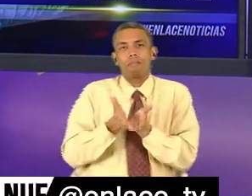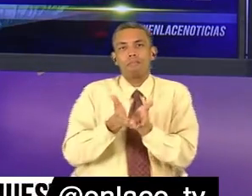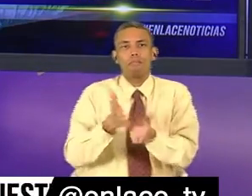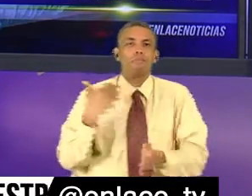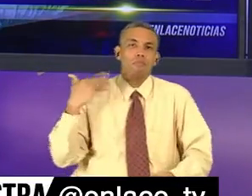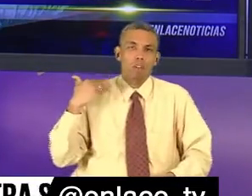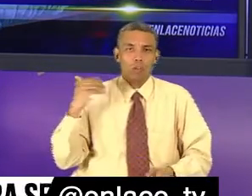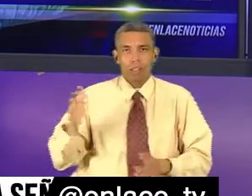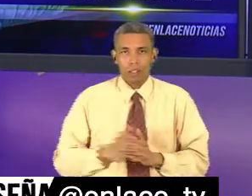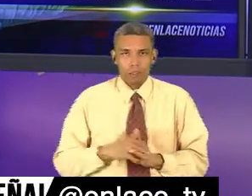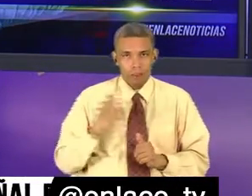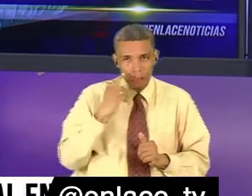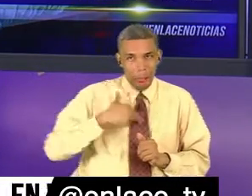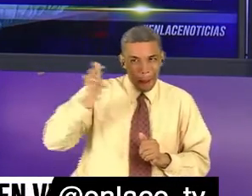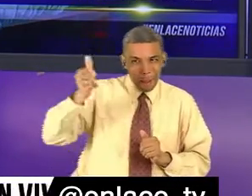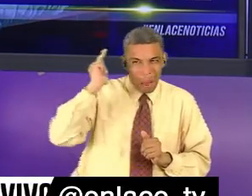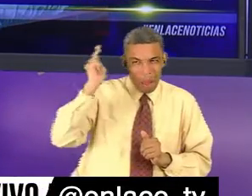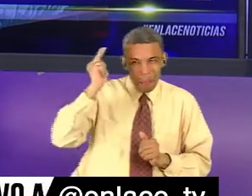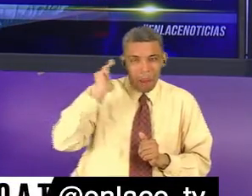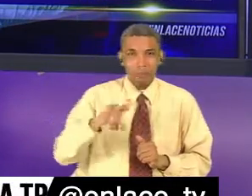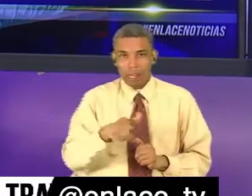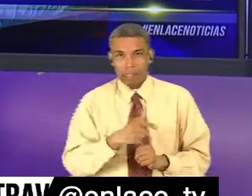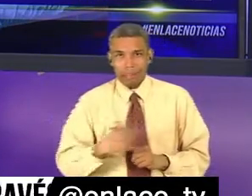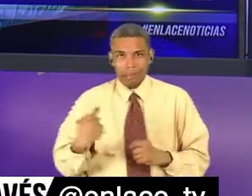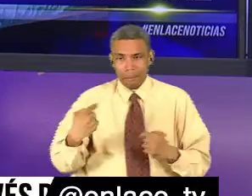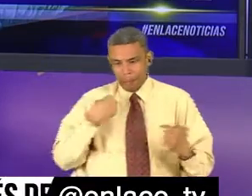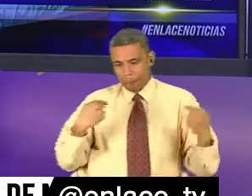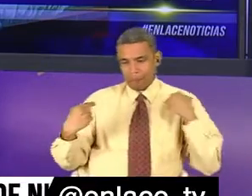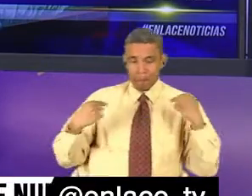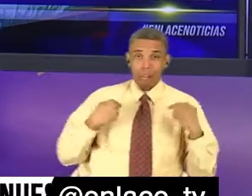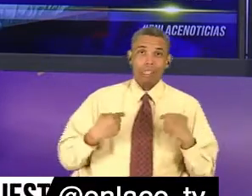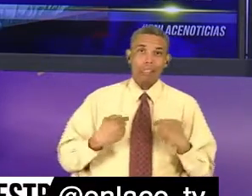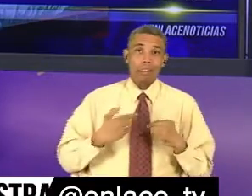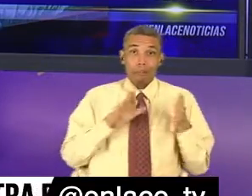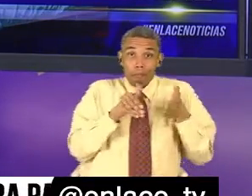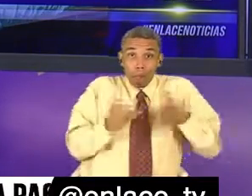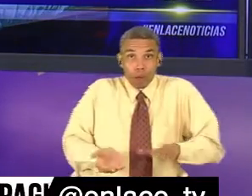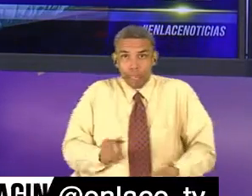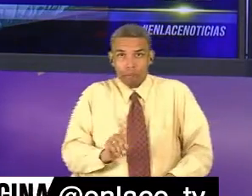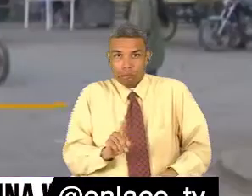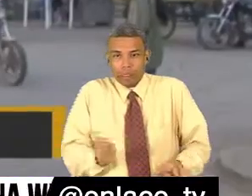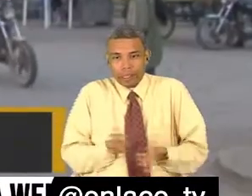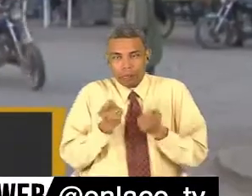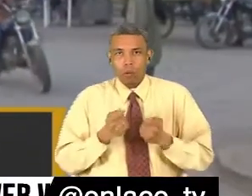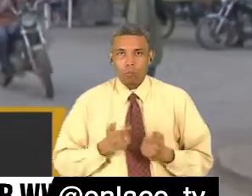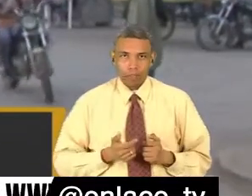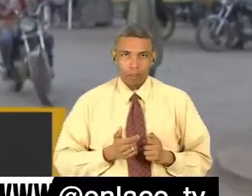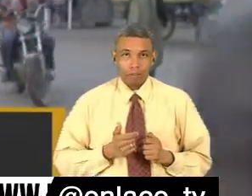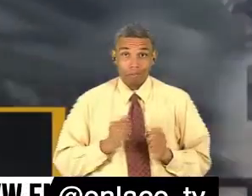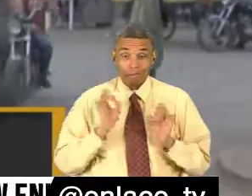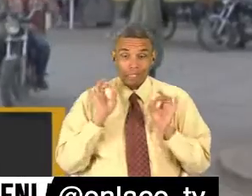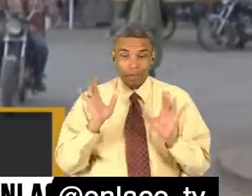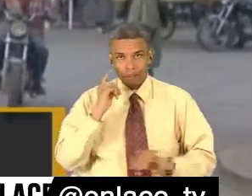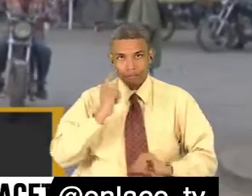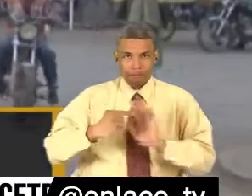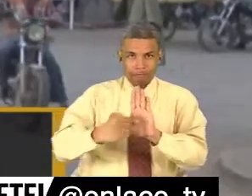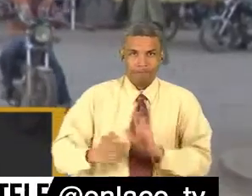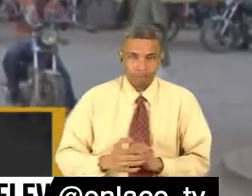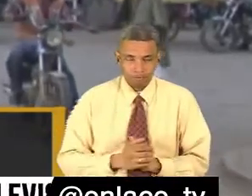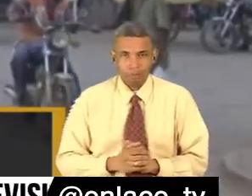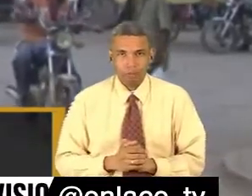Magdalena de Barranca Bermeja y las autoridades investigan este hecho violento. Hacia las 10 de la noche del sábado anterior, en una